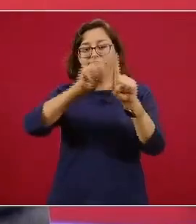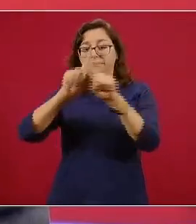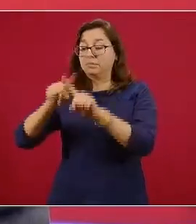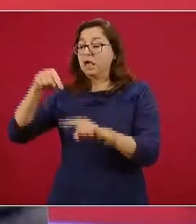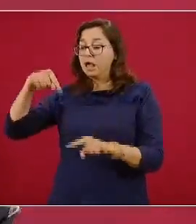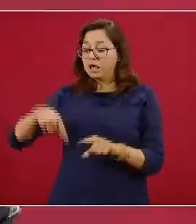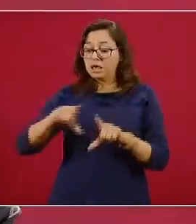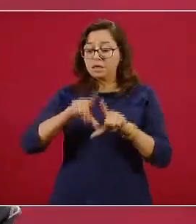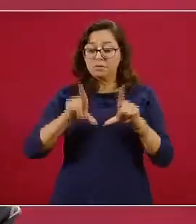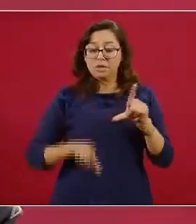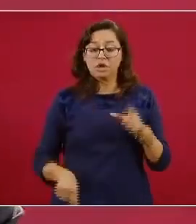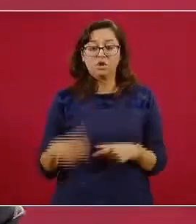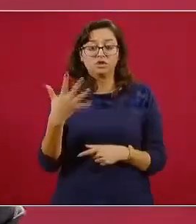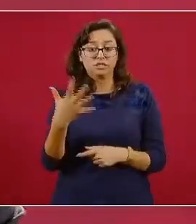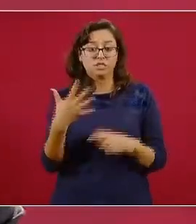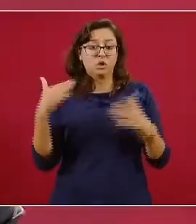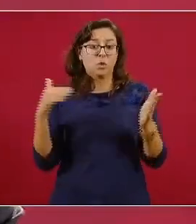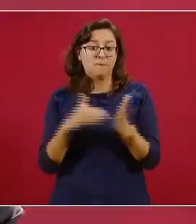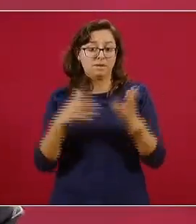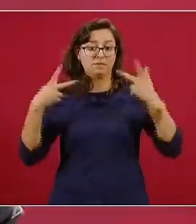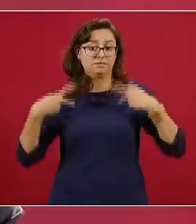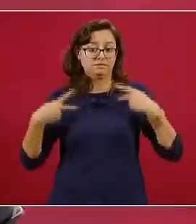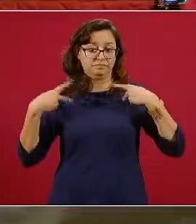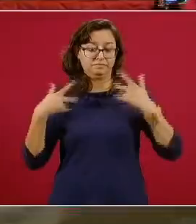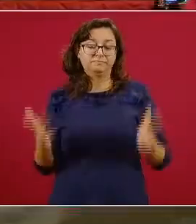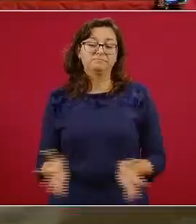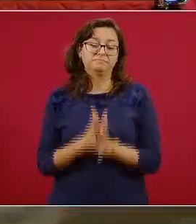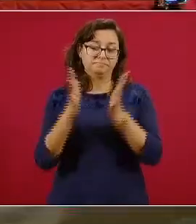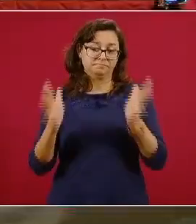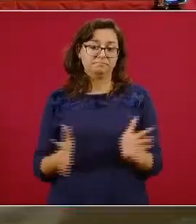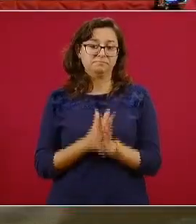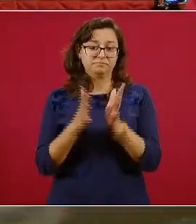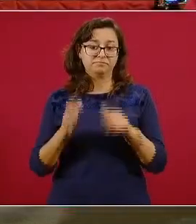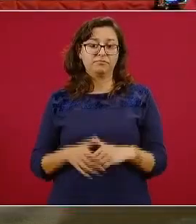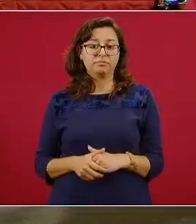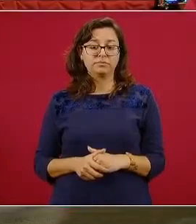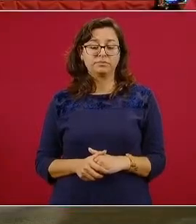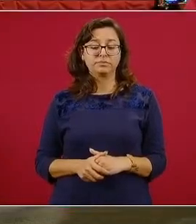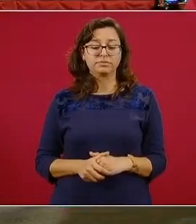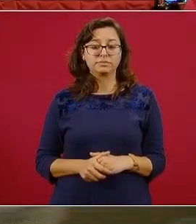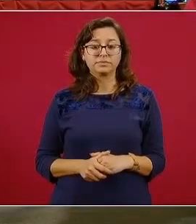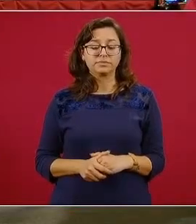al menos 5,000 personas participen en este ensayo clínico.